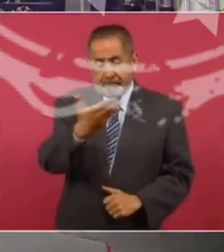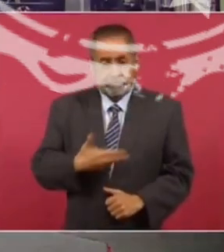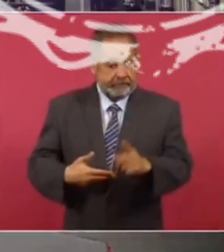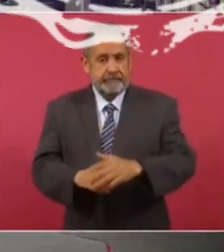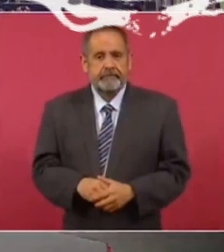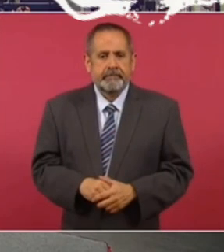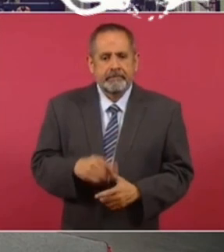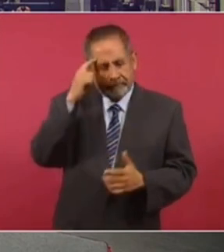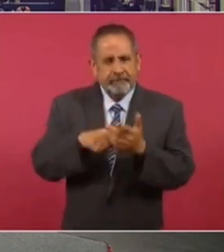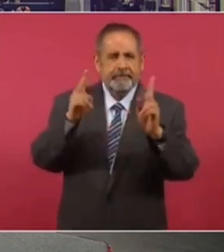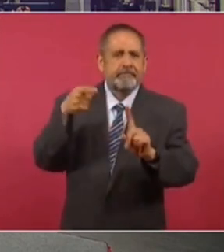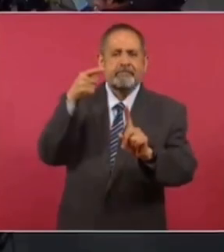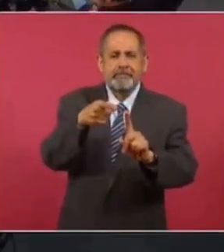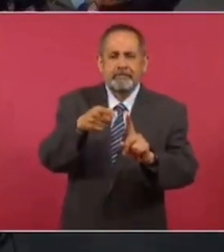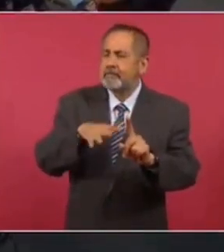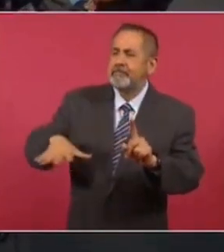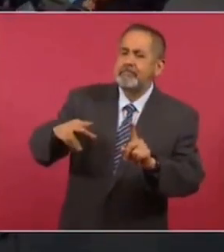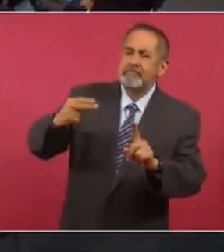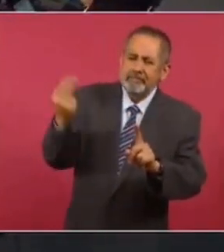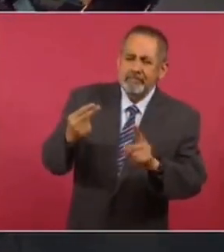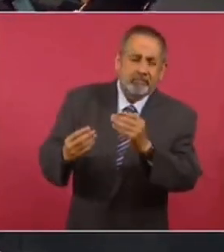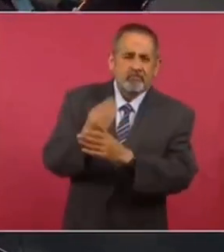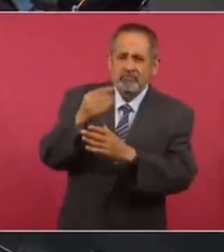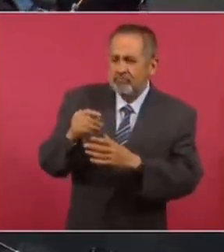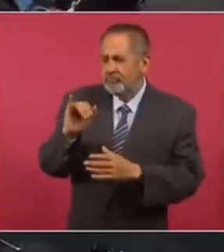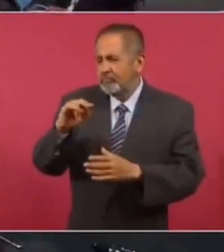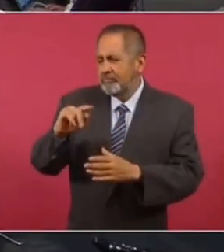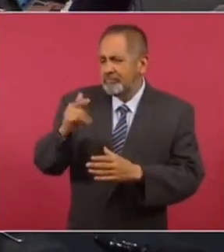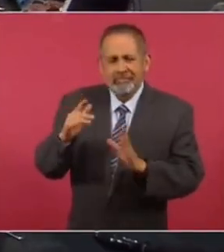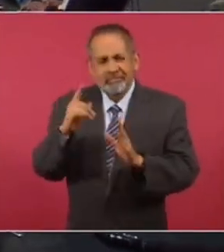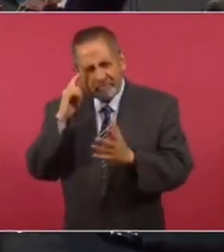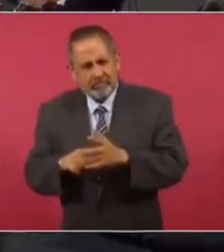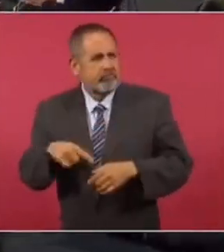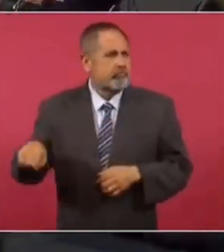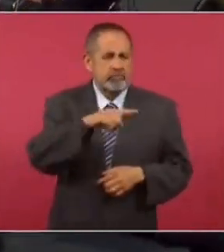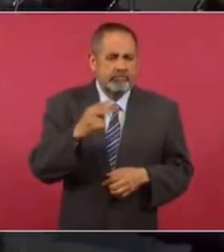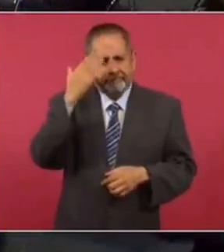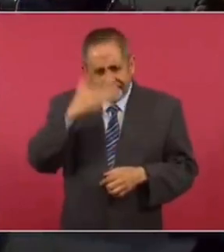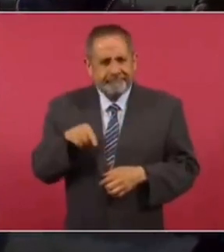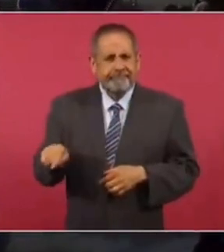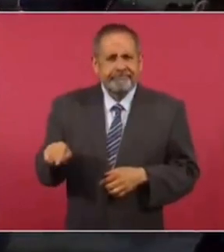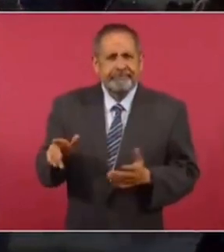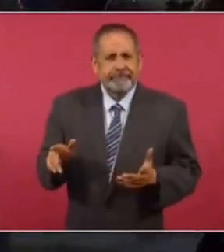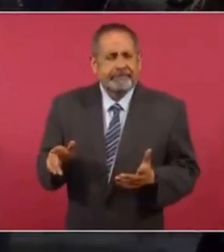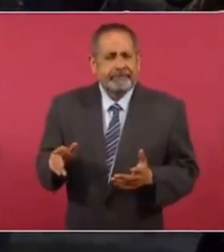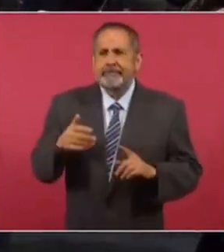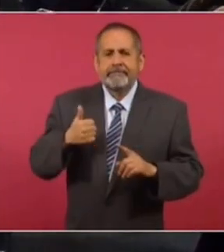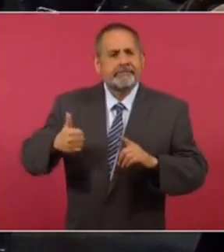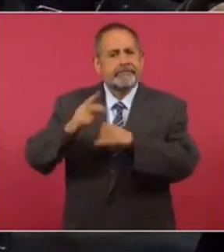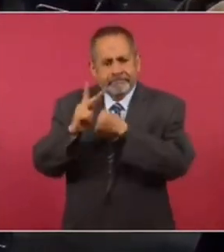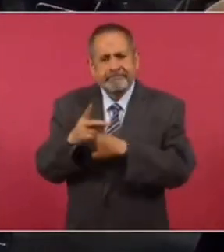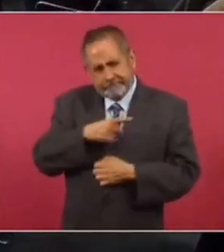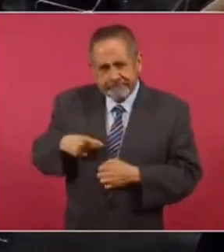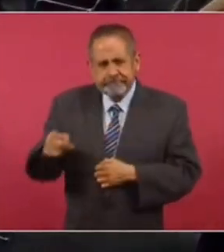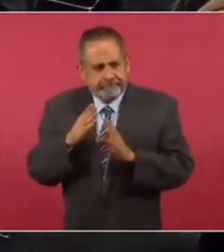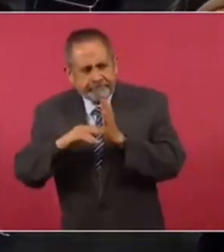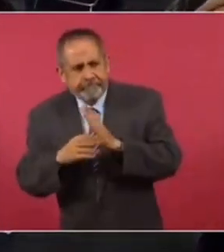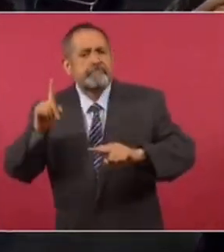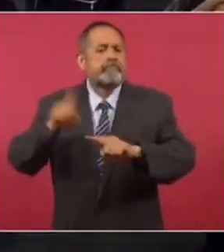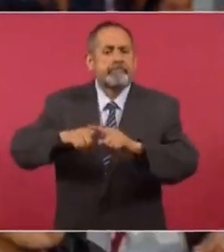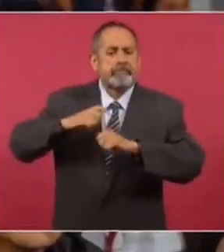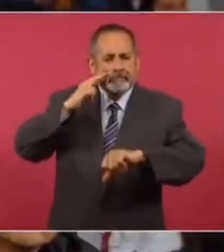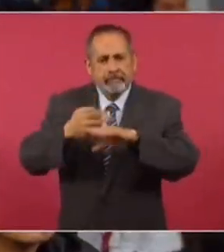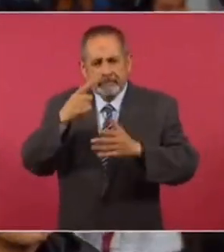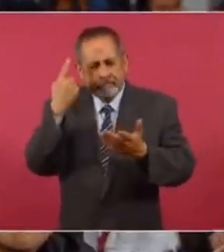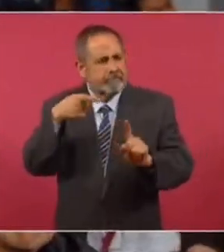Creo que el tema no es si el Estado mexicano necesita o no un sistema de inteligencia. Creo que todos estamos conscientes de que cada Estado tiene un sistema de inteligencia, sino quién lo opera y